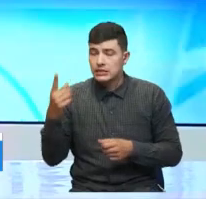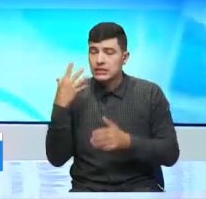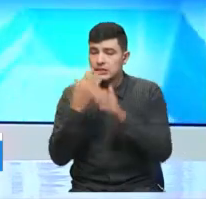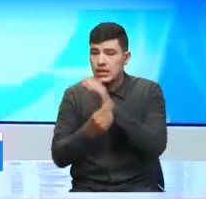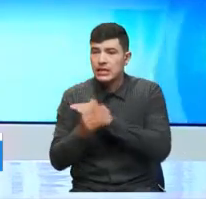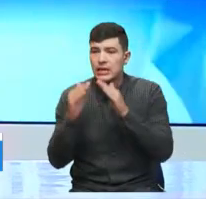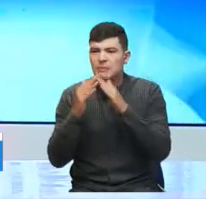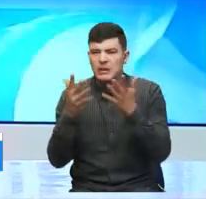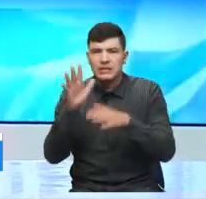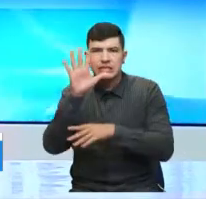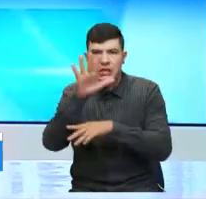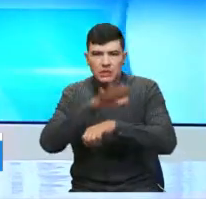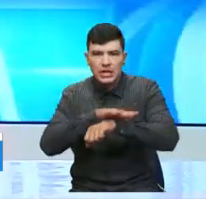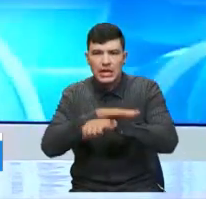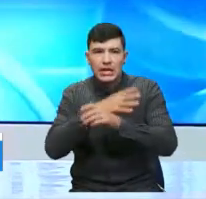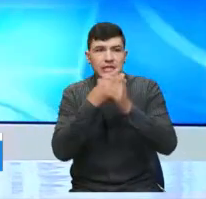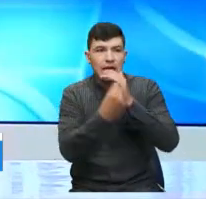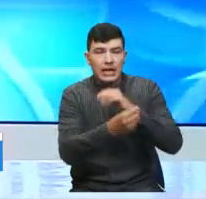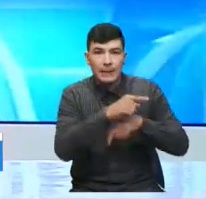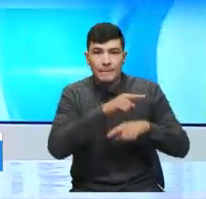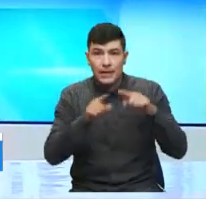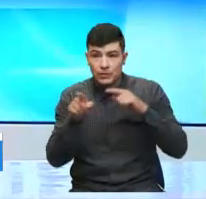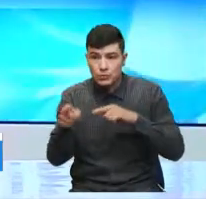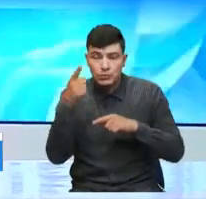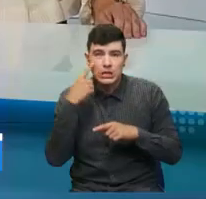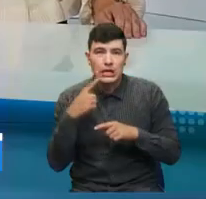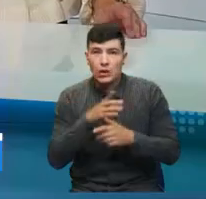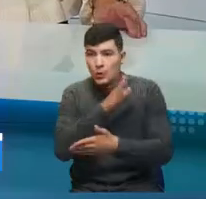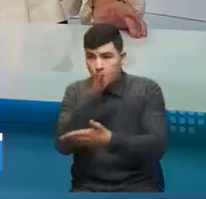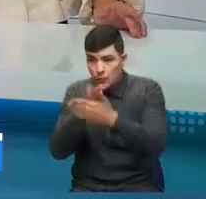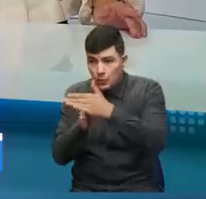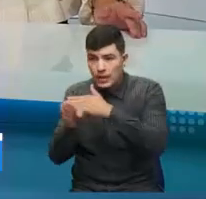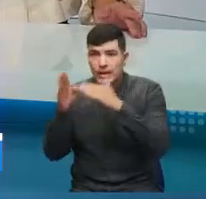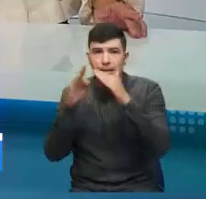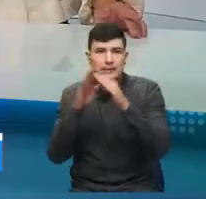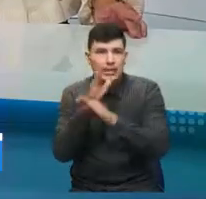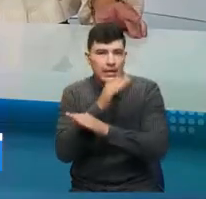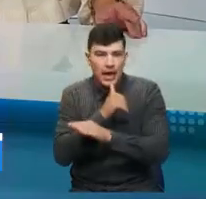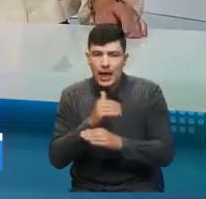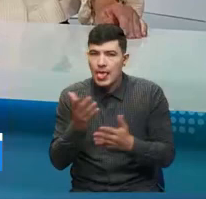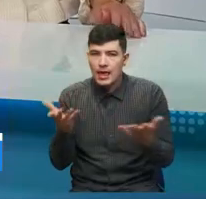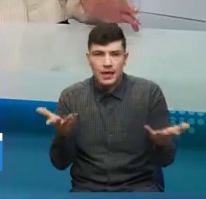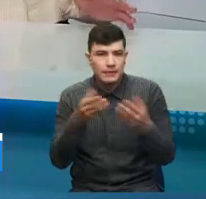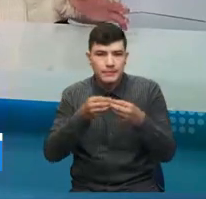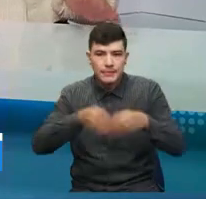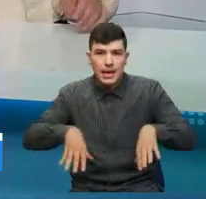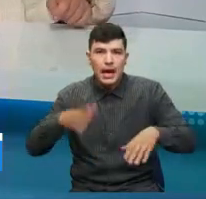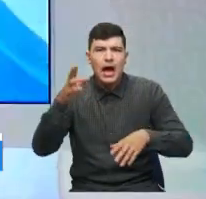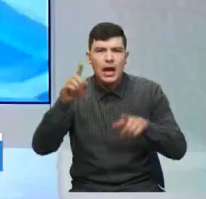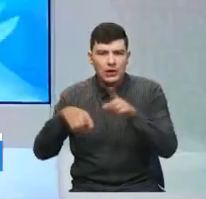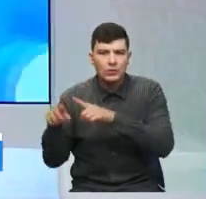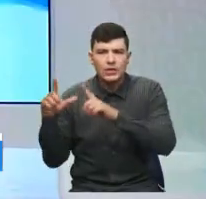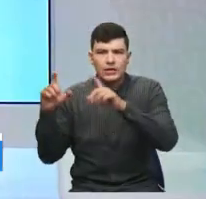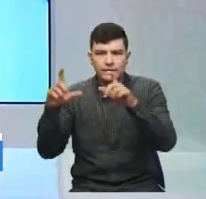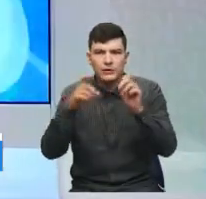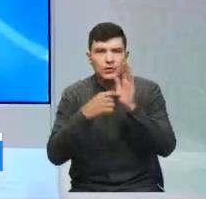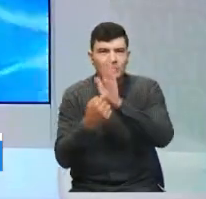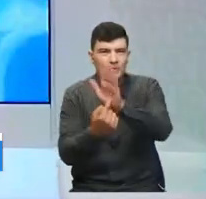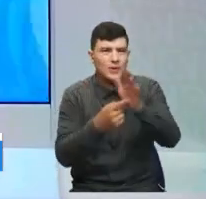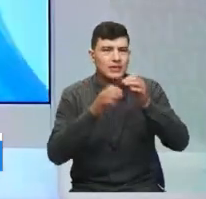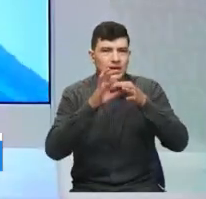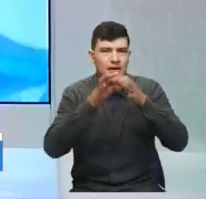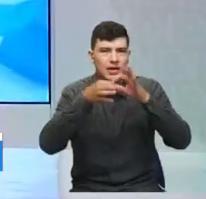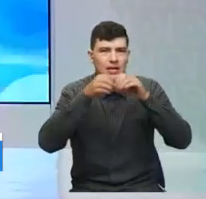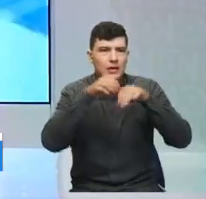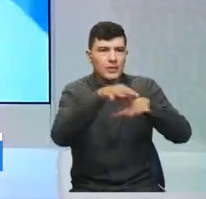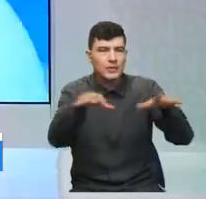eso de las 5 de la tarde, pero sin embargo desde ese día no ha regresado. Pese a la réplica de información y algunas fotografías a través de redes sociales,